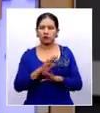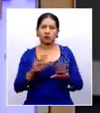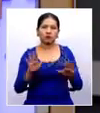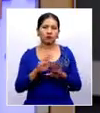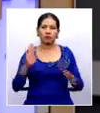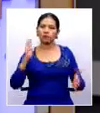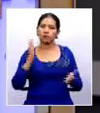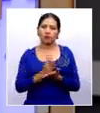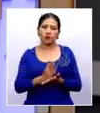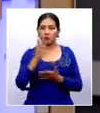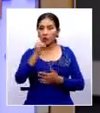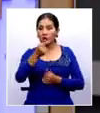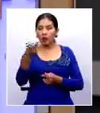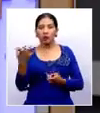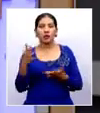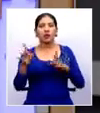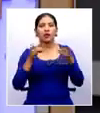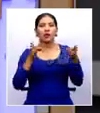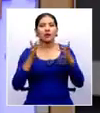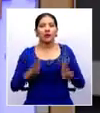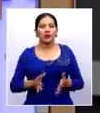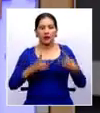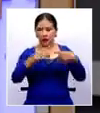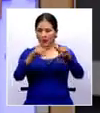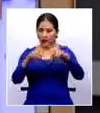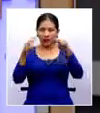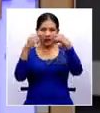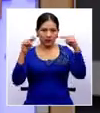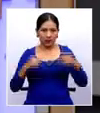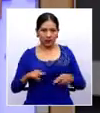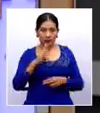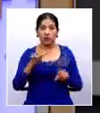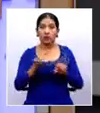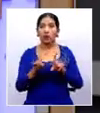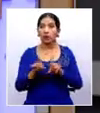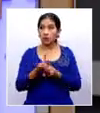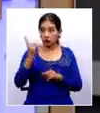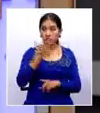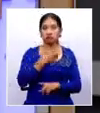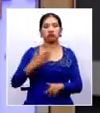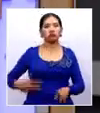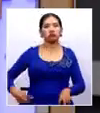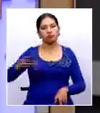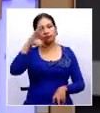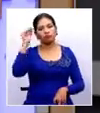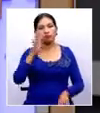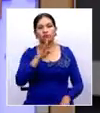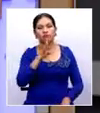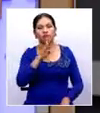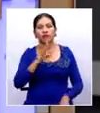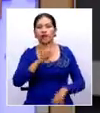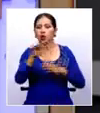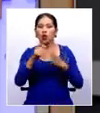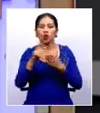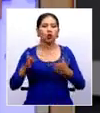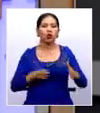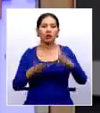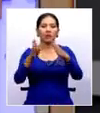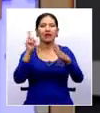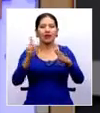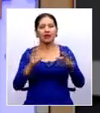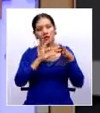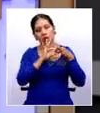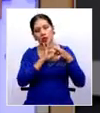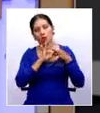diferentes dirigentes y desde diferentes líderes, incluido el presidente Luis Arce. El camino es la unidad y ese es el proceso al